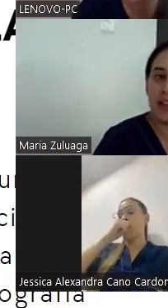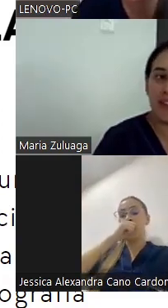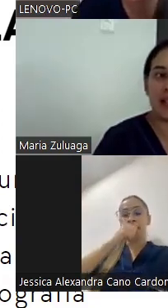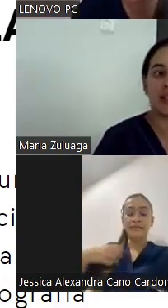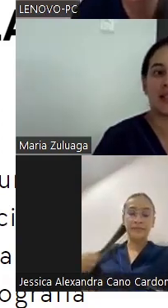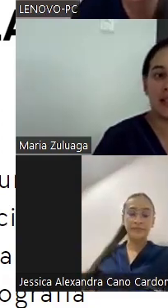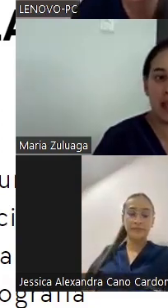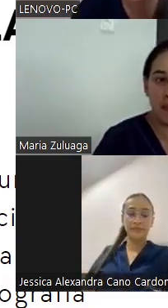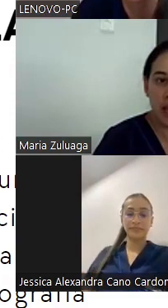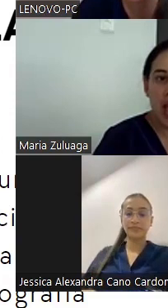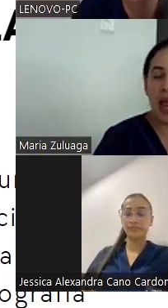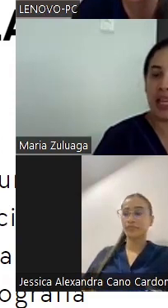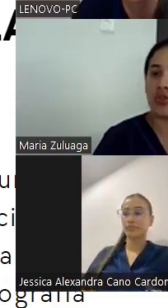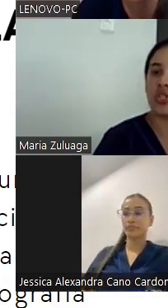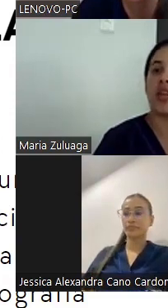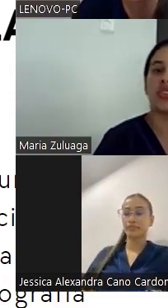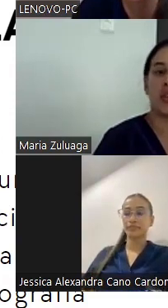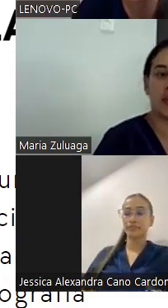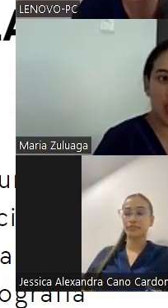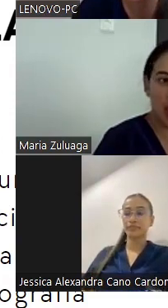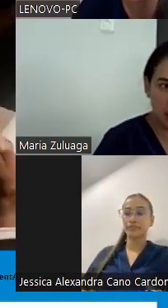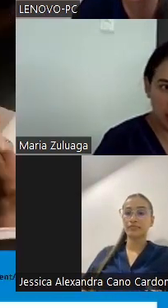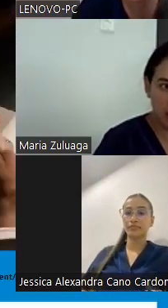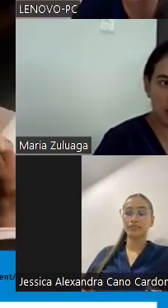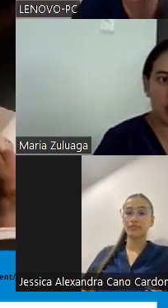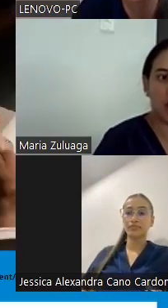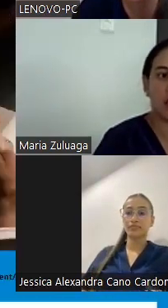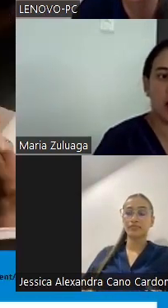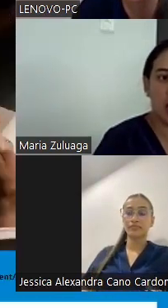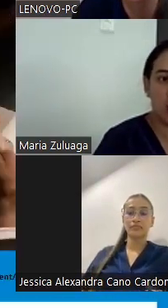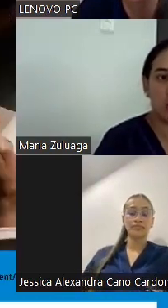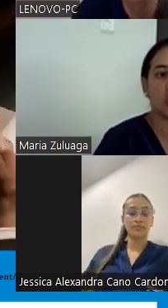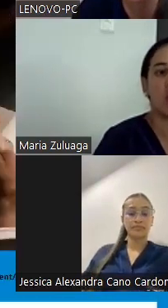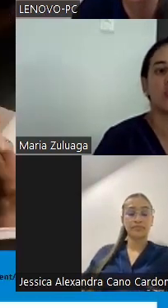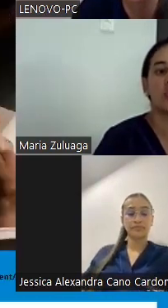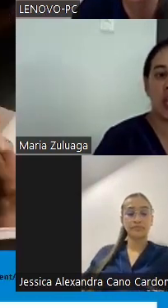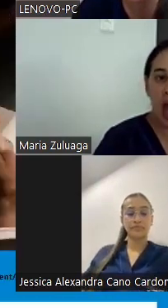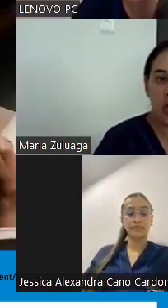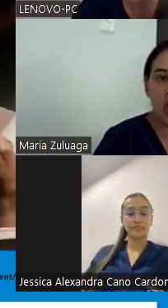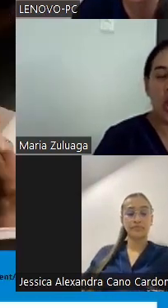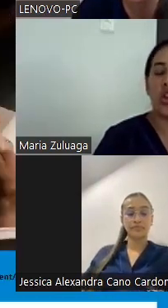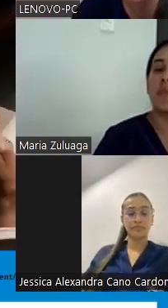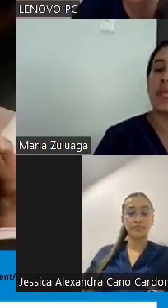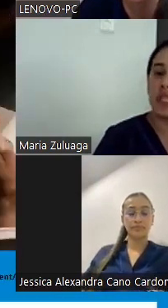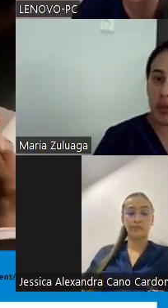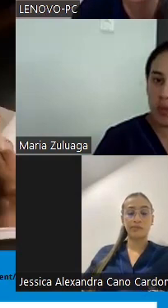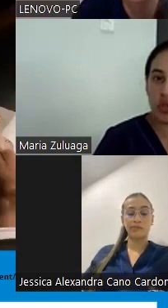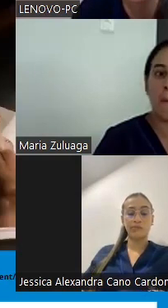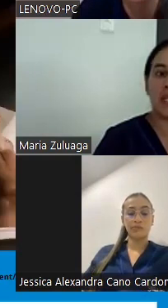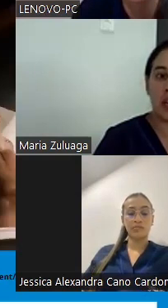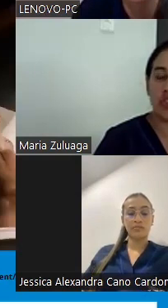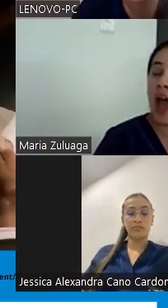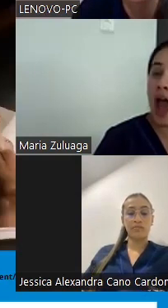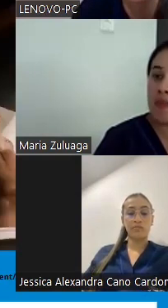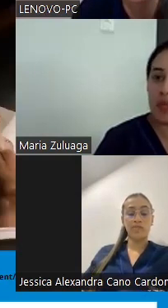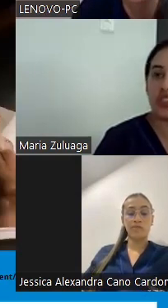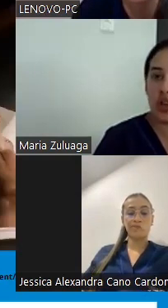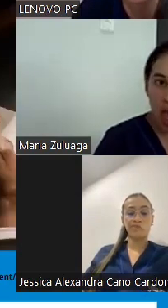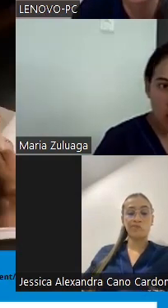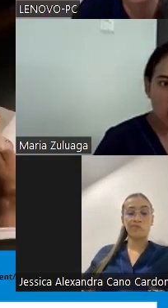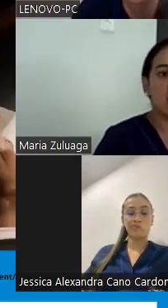hacer referencia siempre a las consideraciones éticas y debe indicar cómo se han considerado los principios que mis compañeros